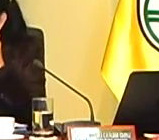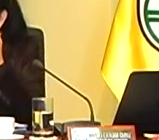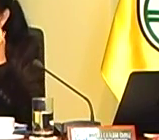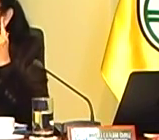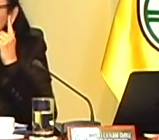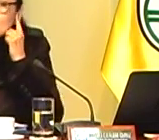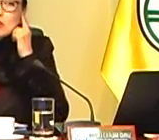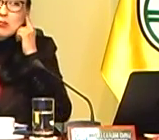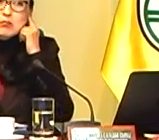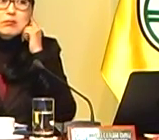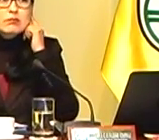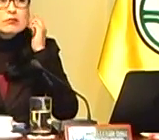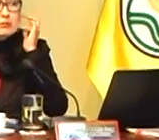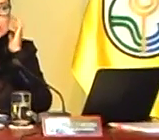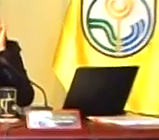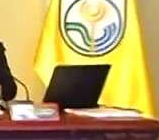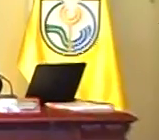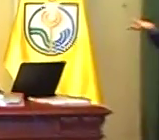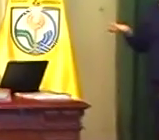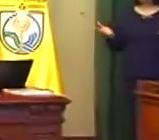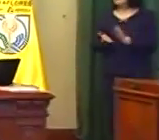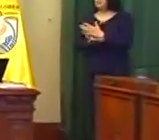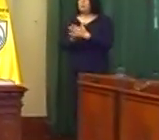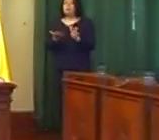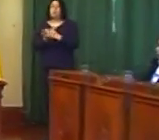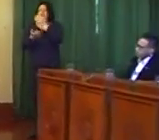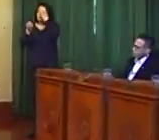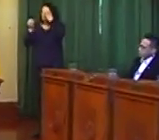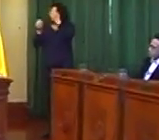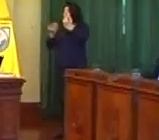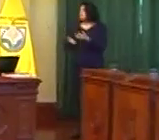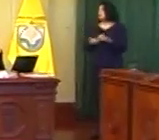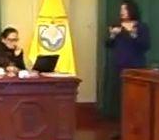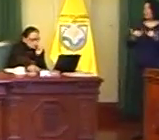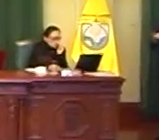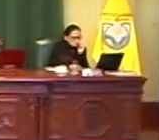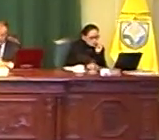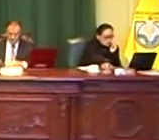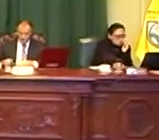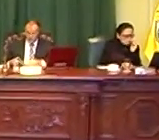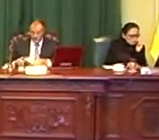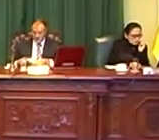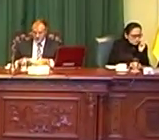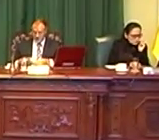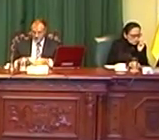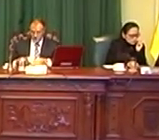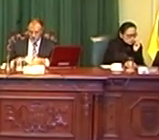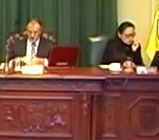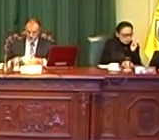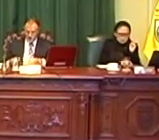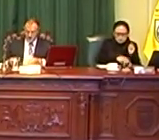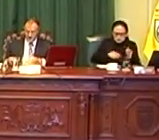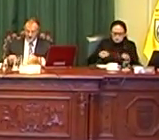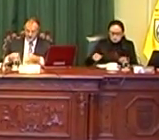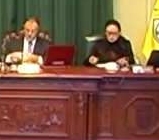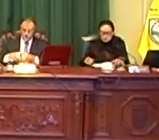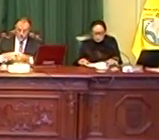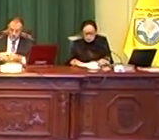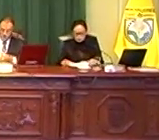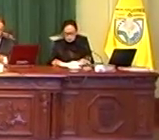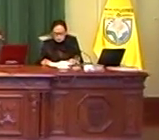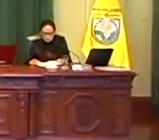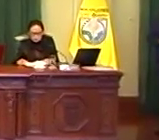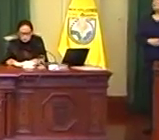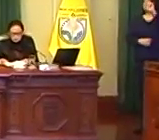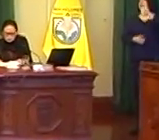algún informe en mesa? Si no hay informes, procederé yo a dar un informe que tiene que ver con relación al viaje que el